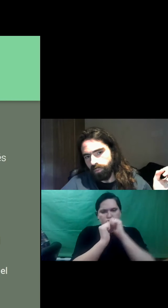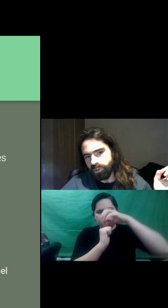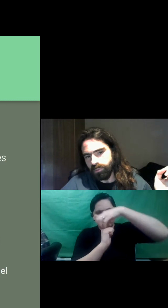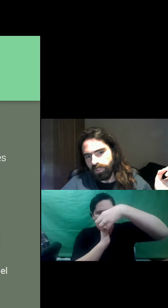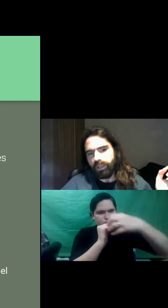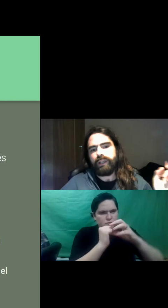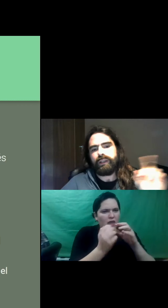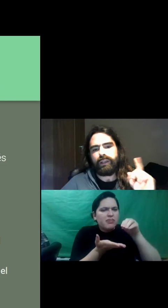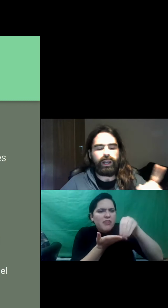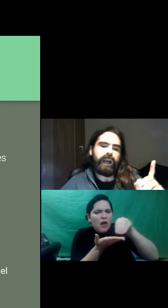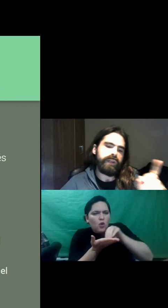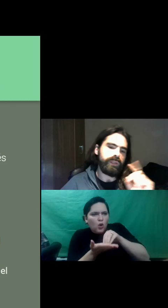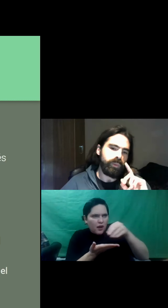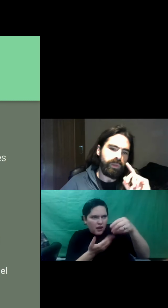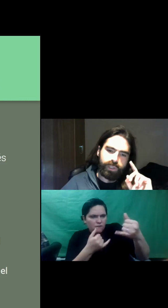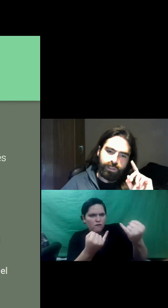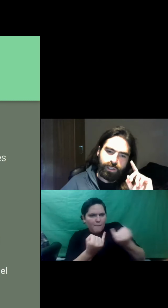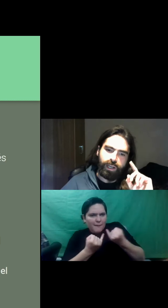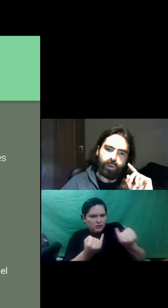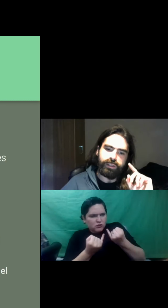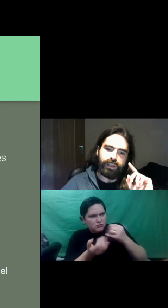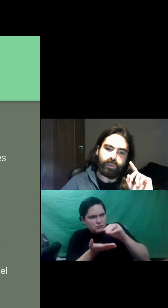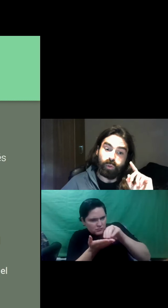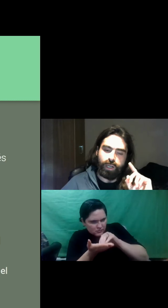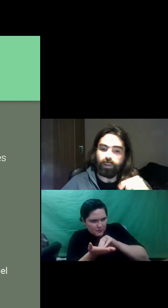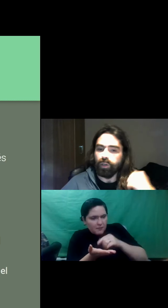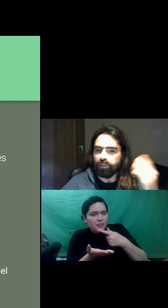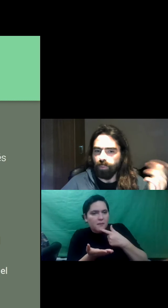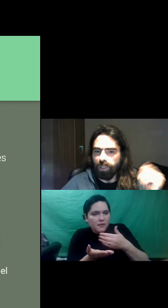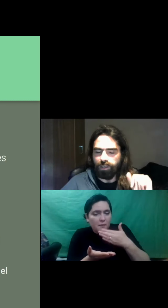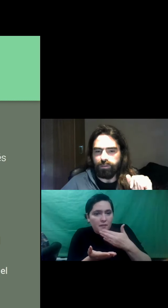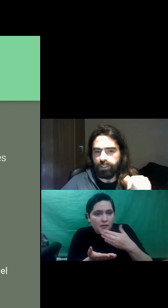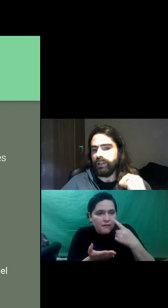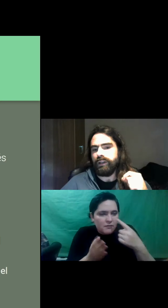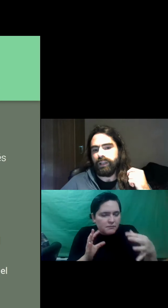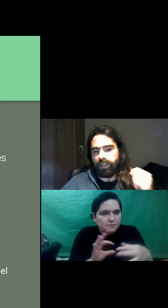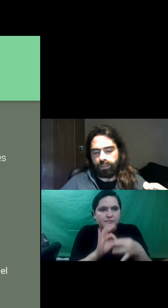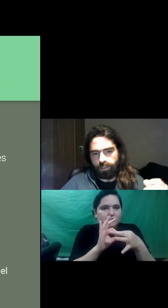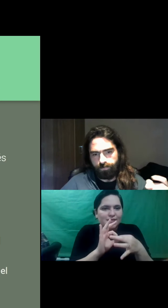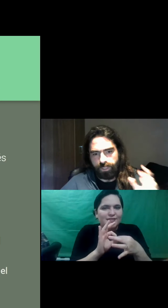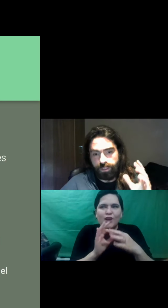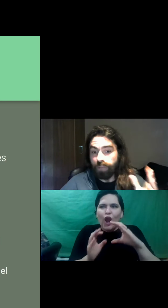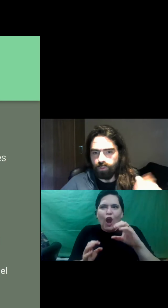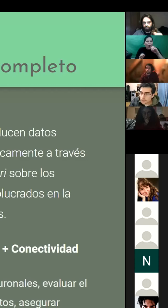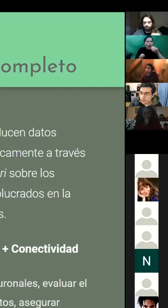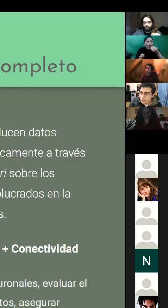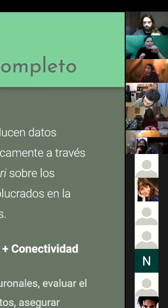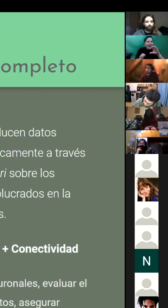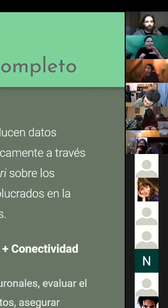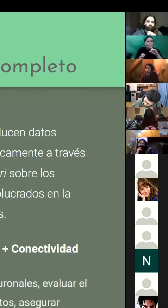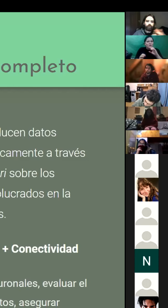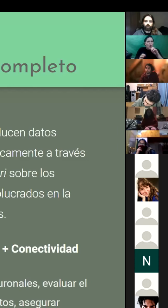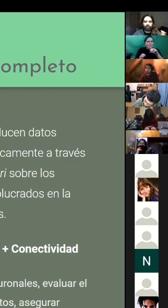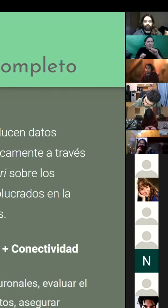nos vamos a aproximar, y acá viene un dato muy importante, que es la conectividad estructural, el conectoma del que hablé, que es este dato que de alguna